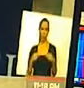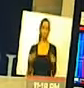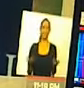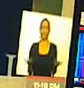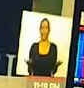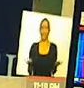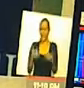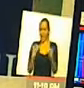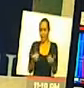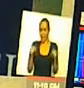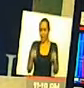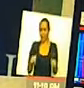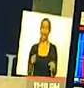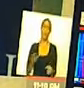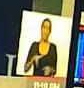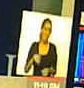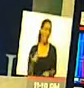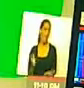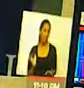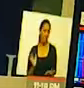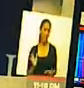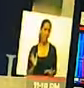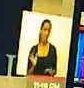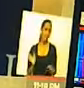este momento quizás